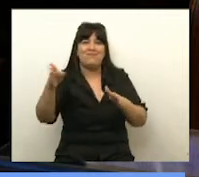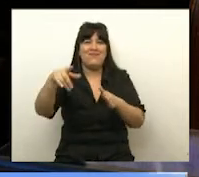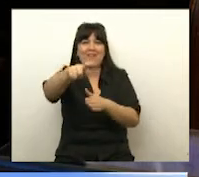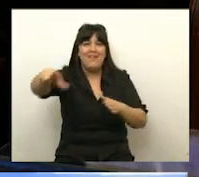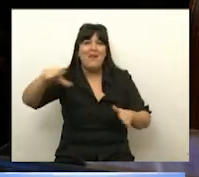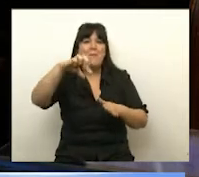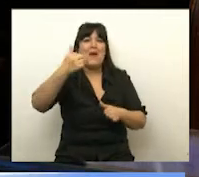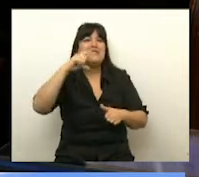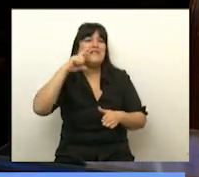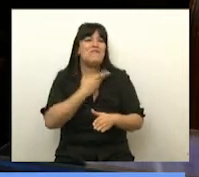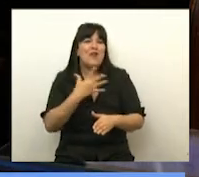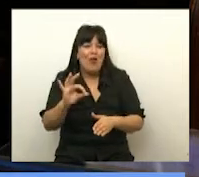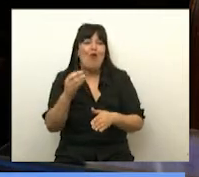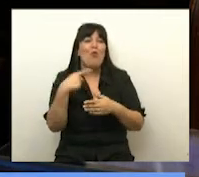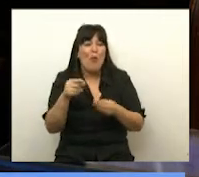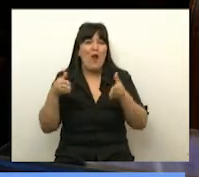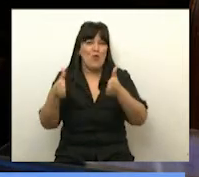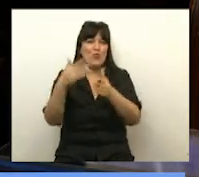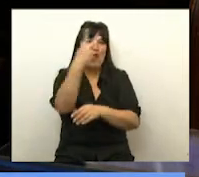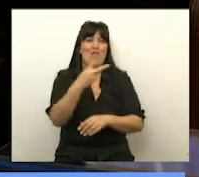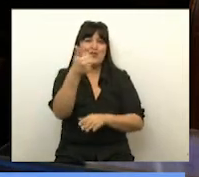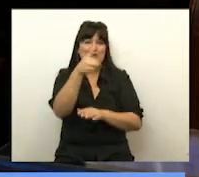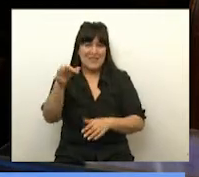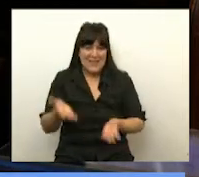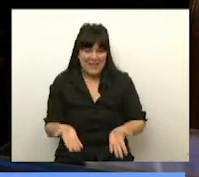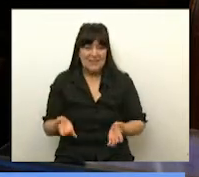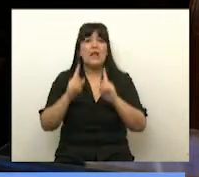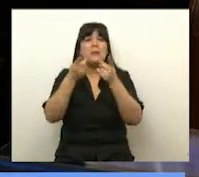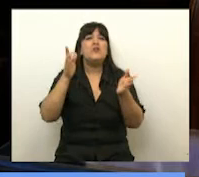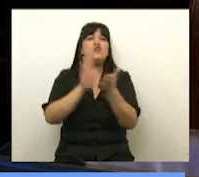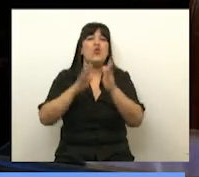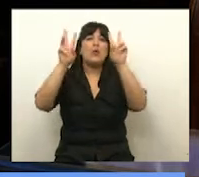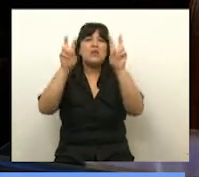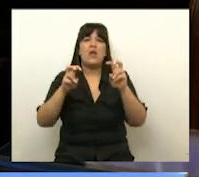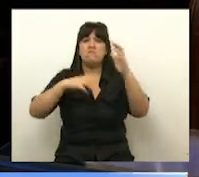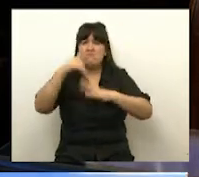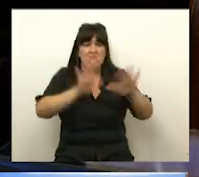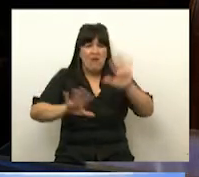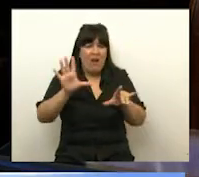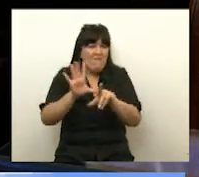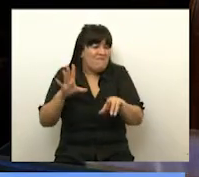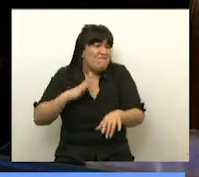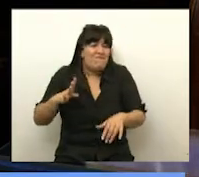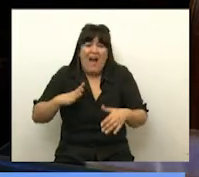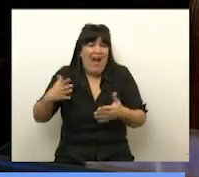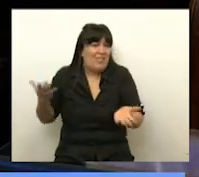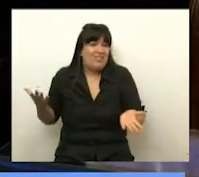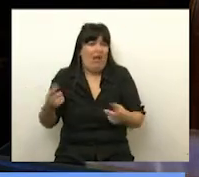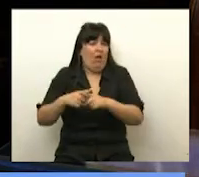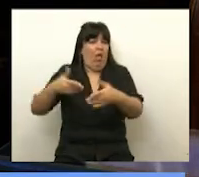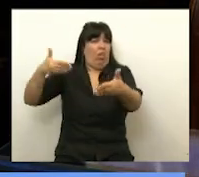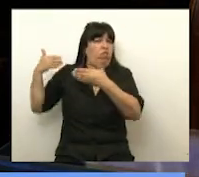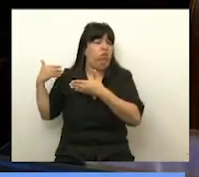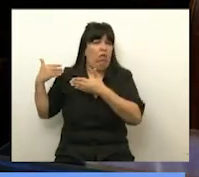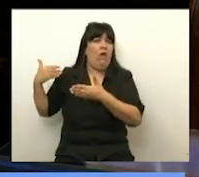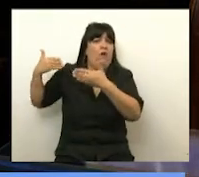ruta 260. Realmente, en materia de infraestructura, el atraso de la Patagonia Argentina es crónico y se